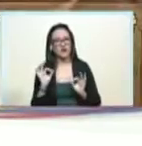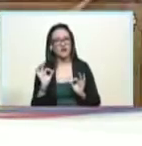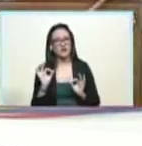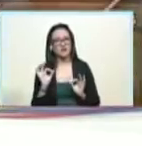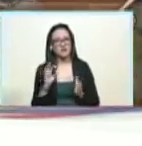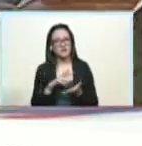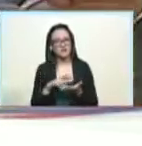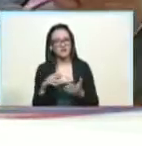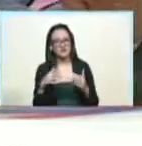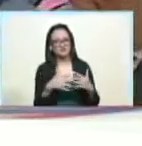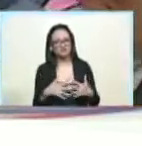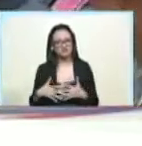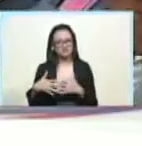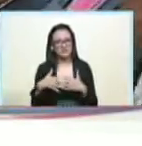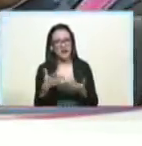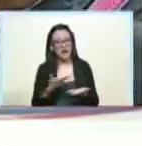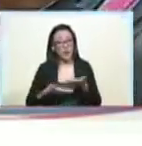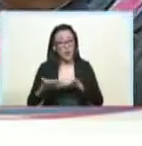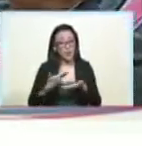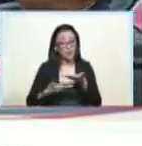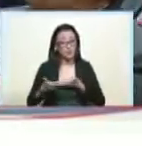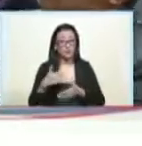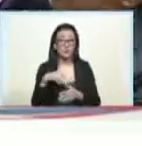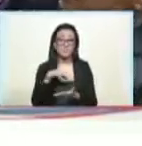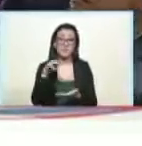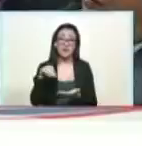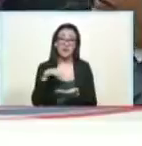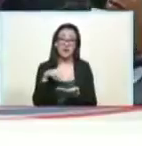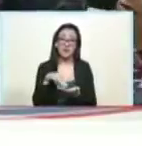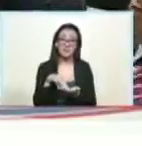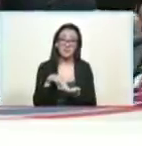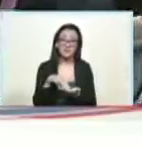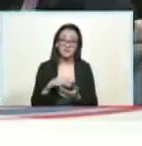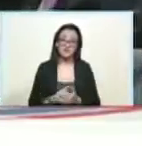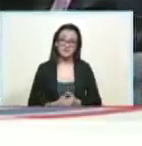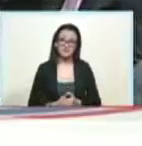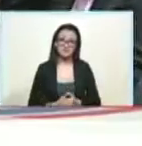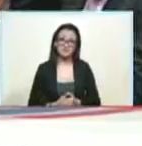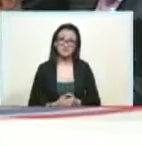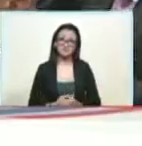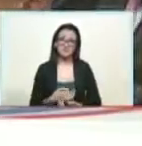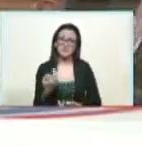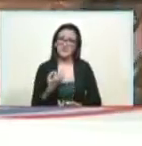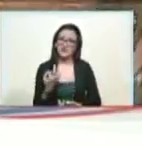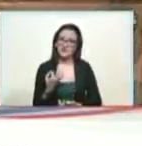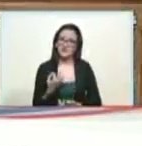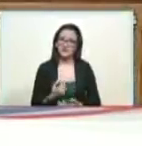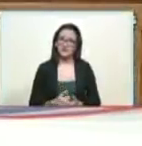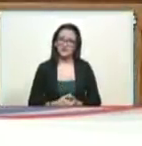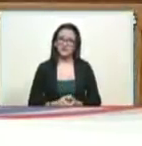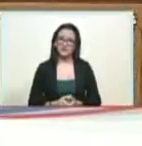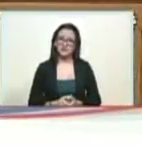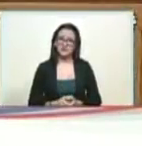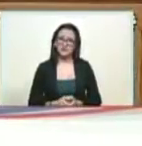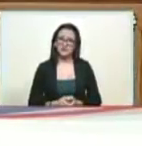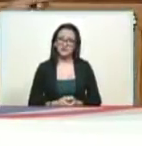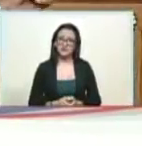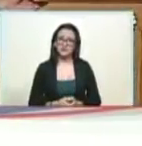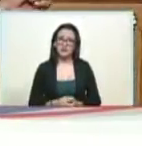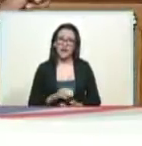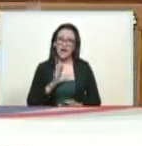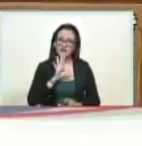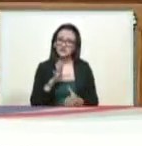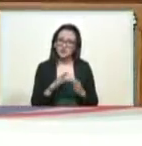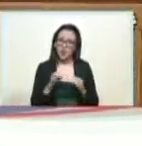su visa gringa y sus negocios en Miami. La verdad, así todo,